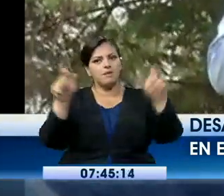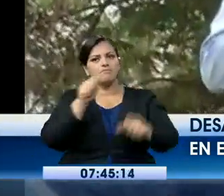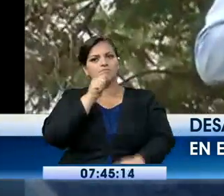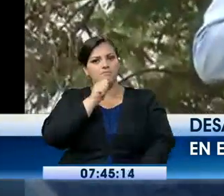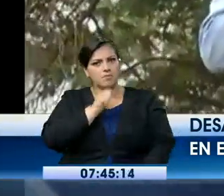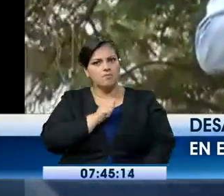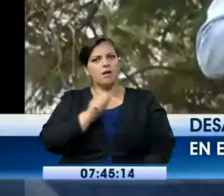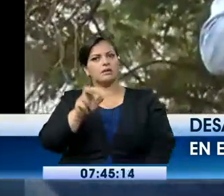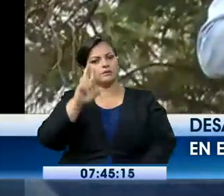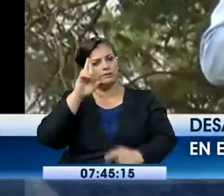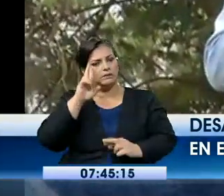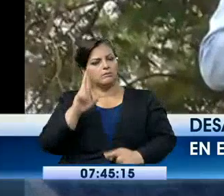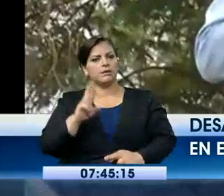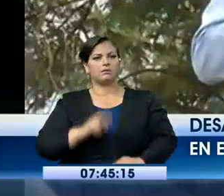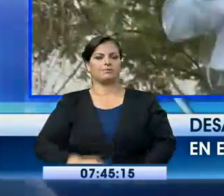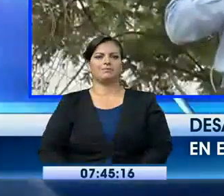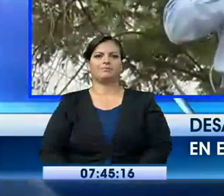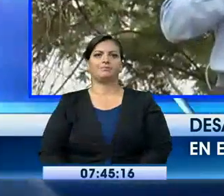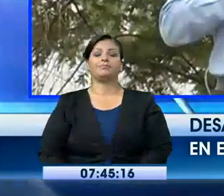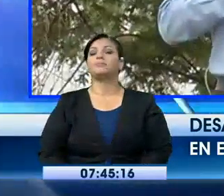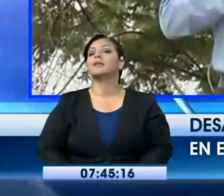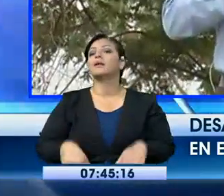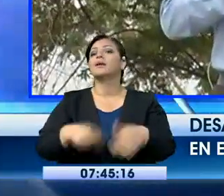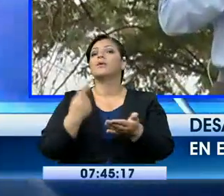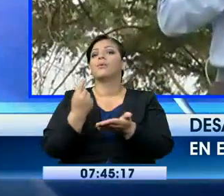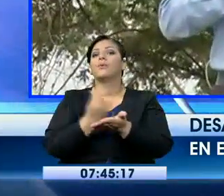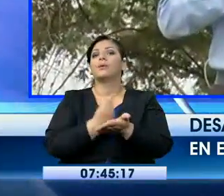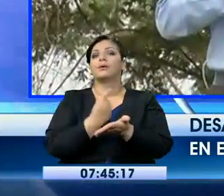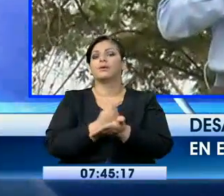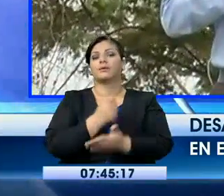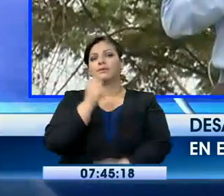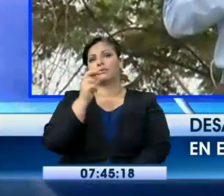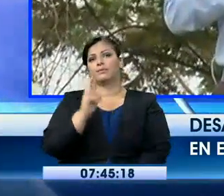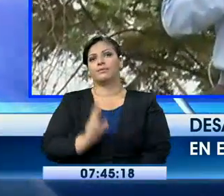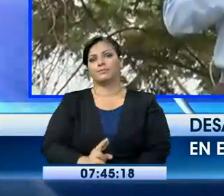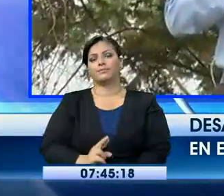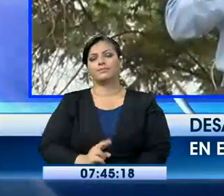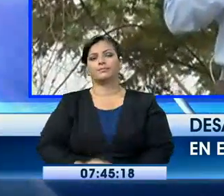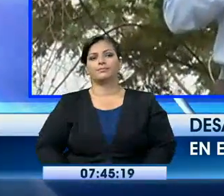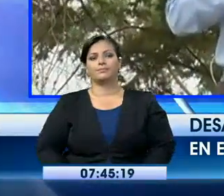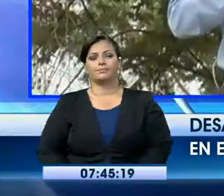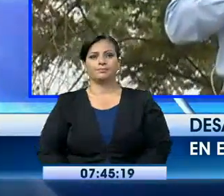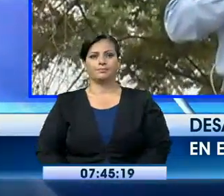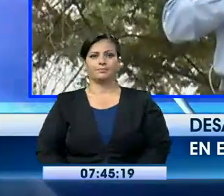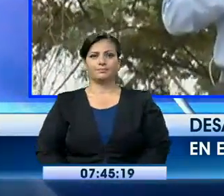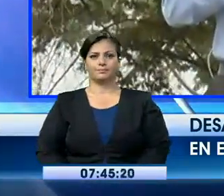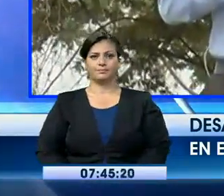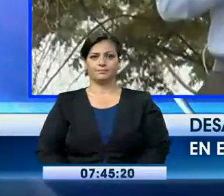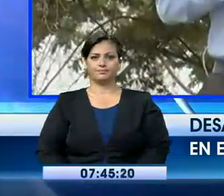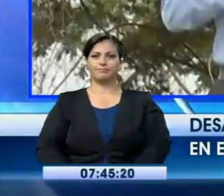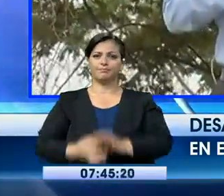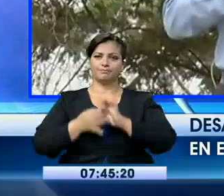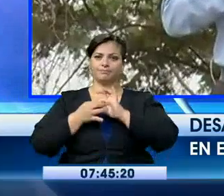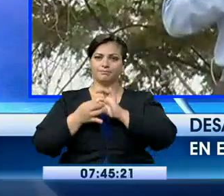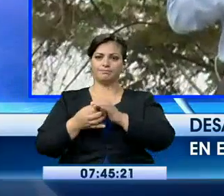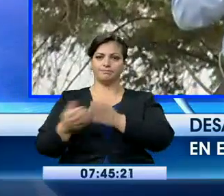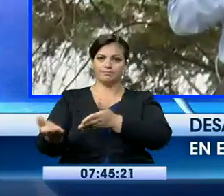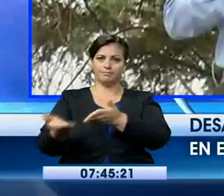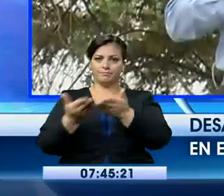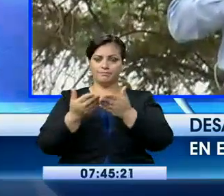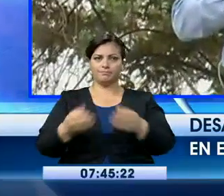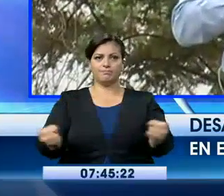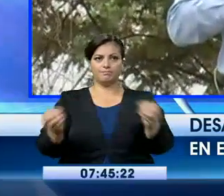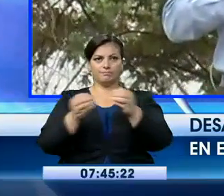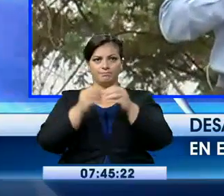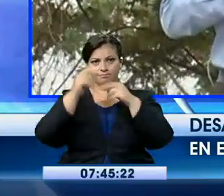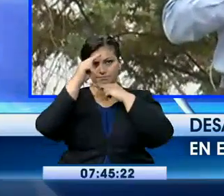incidencias de lo que ocurre en este sector, desde el Guasmo Sur, en la ciudad de Guayaquil. Por ahora vamos a estudios. Compañeros, continúen ustedes con el desarrollo